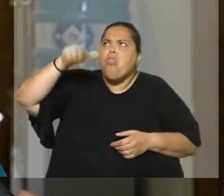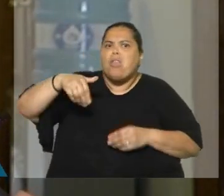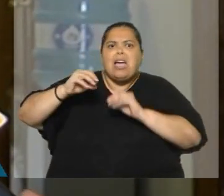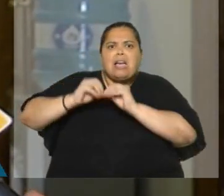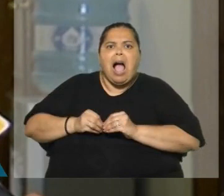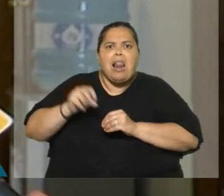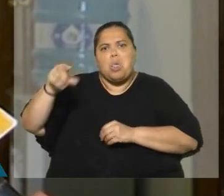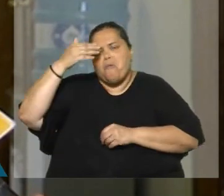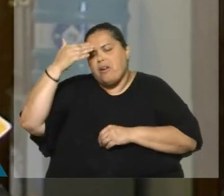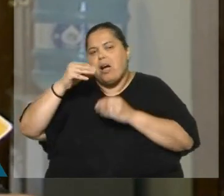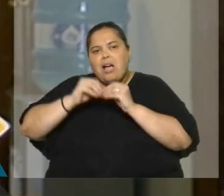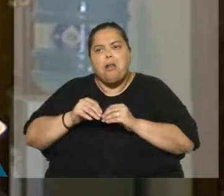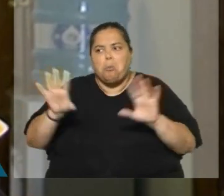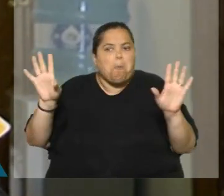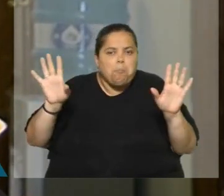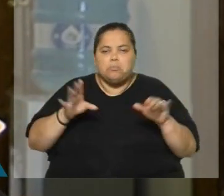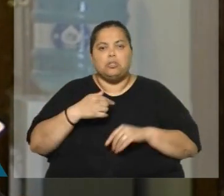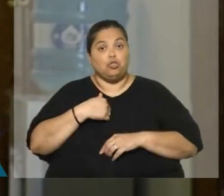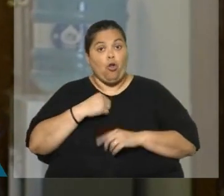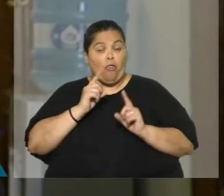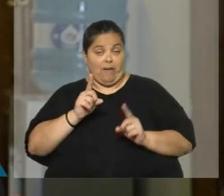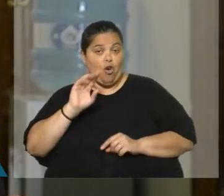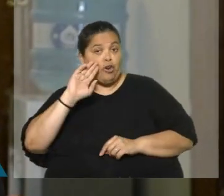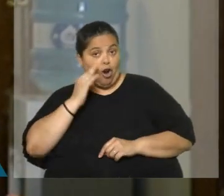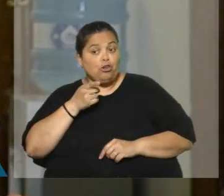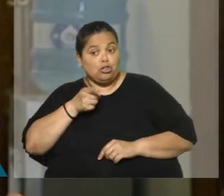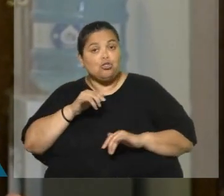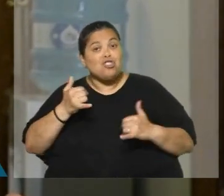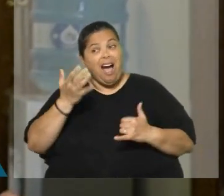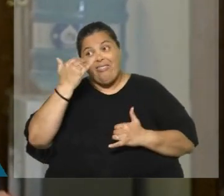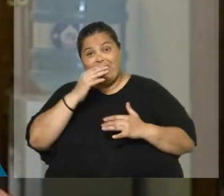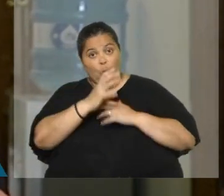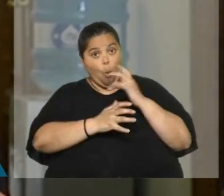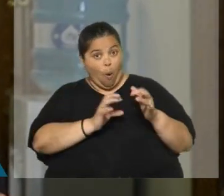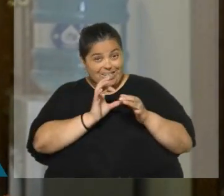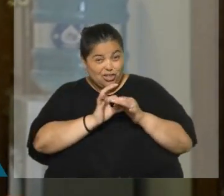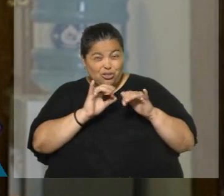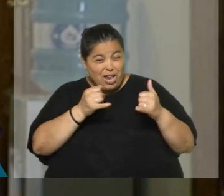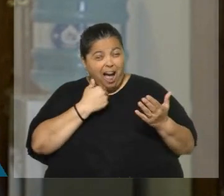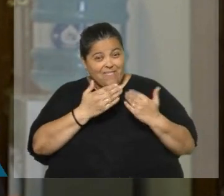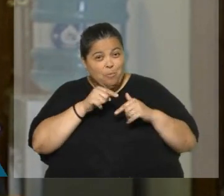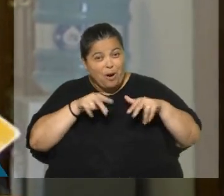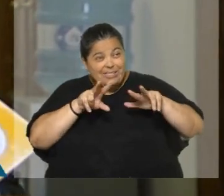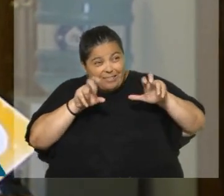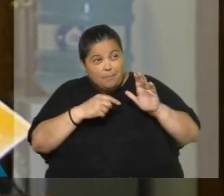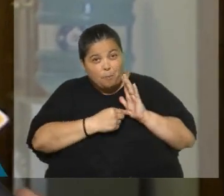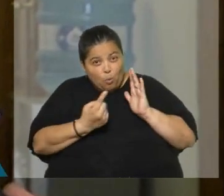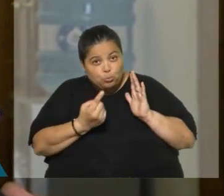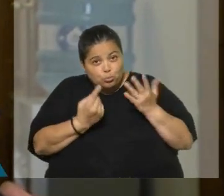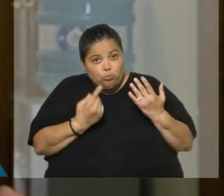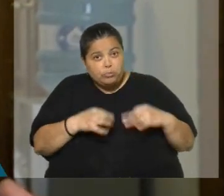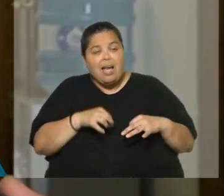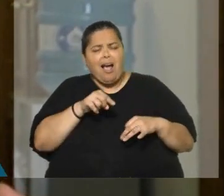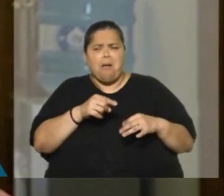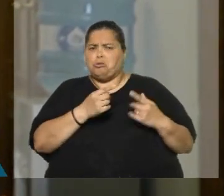cálculos, pero tampoco debo de reconocer, eso ha sido planteado en las reuniones de coalición. Así que la verdad es que el clima ha